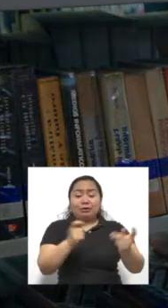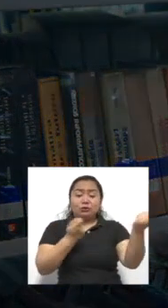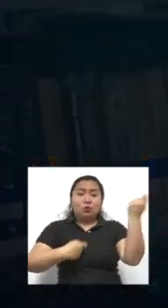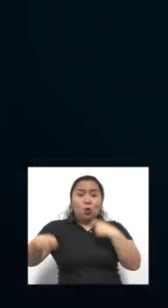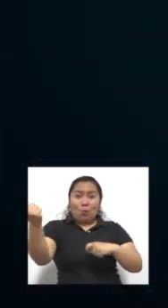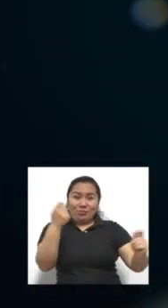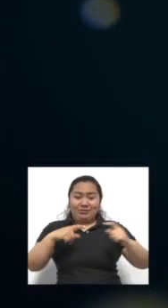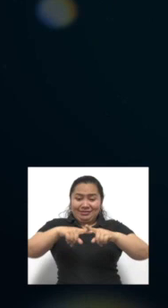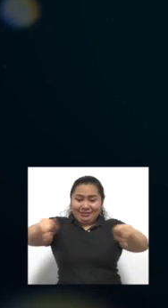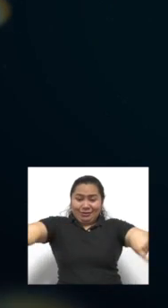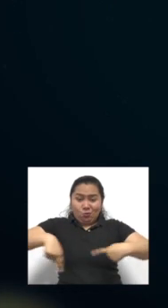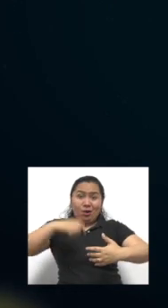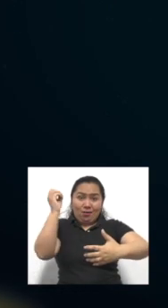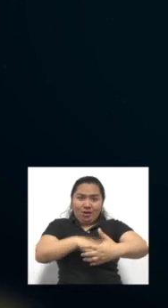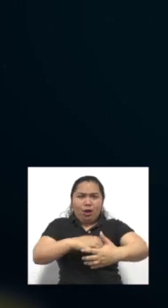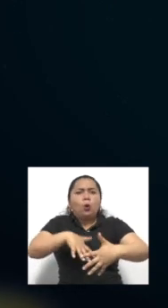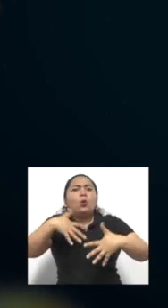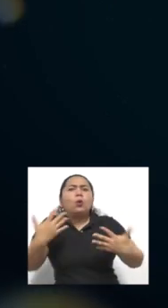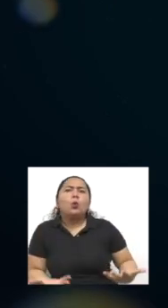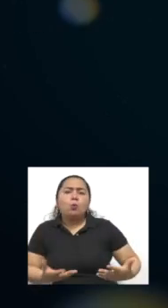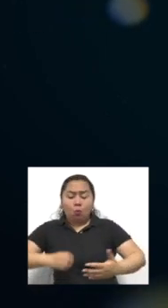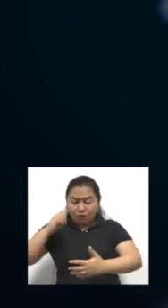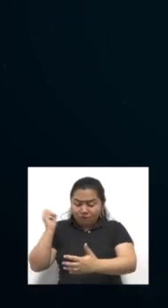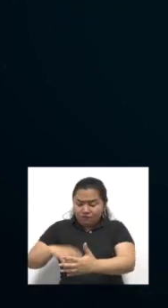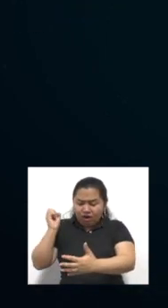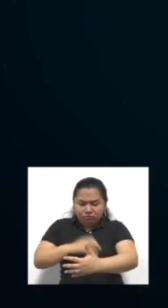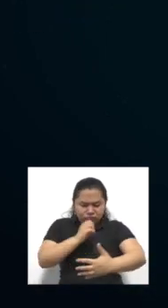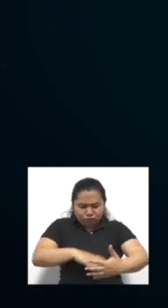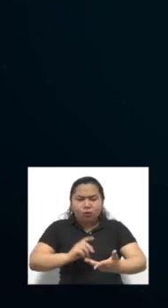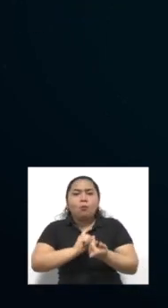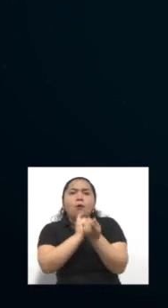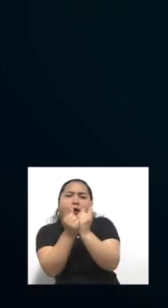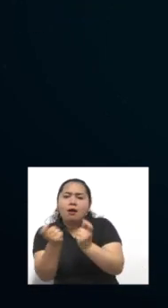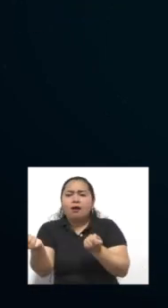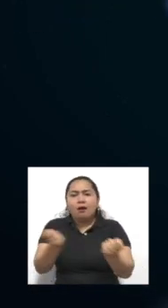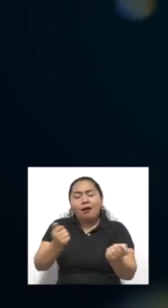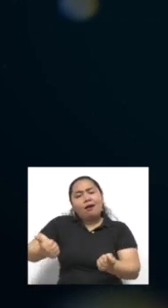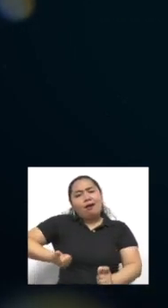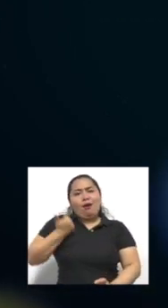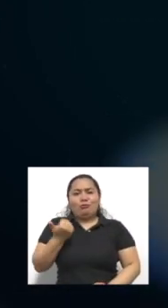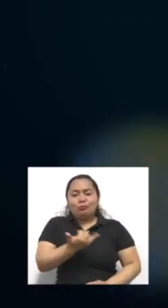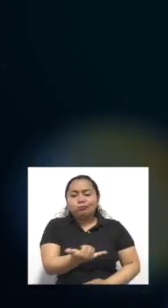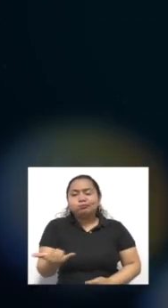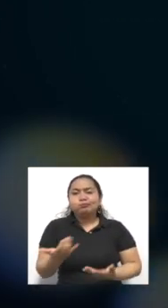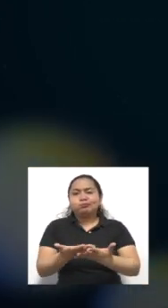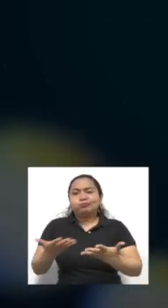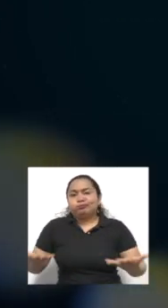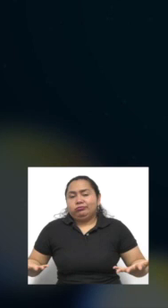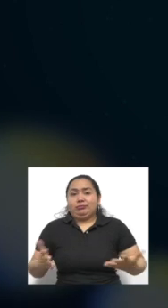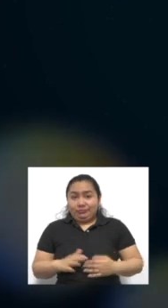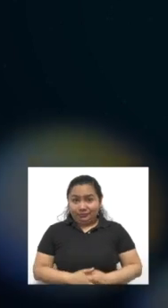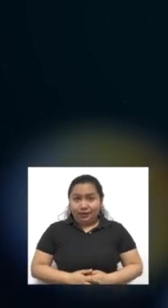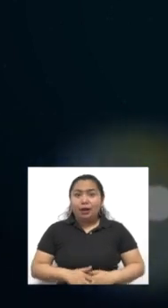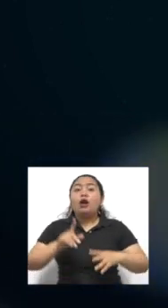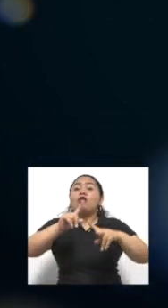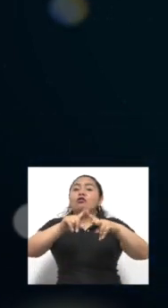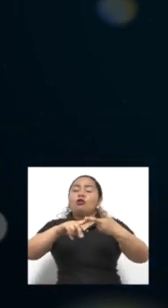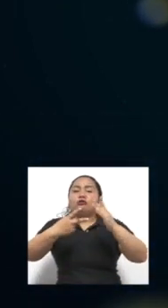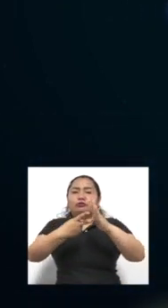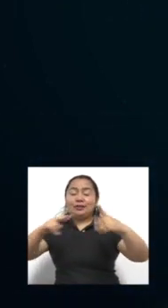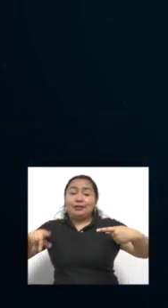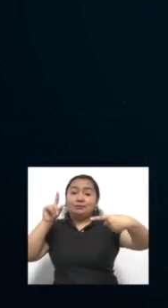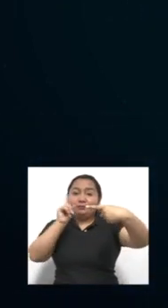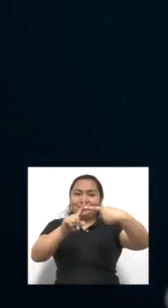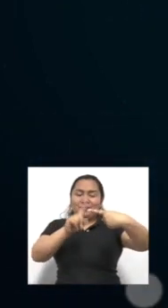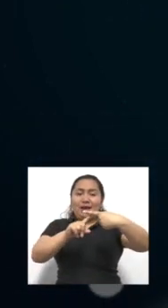comerciante y usuaria de este tipo de lugares para el buen manejo, transformación y aprovechamiento de este tipo de residuos mediante